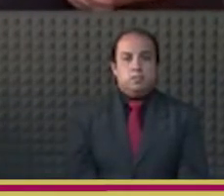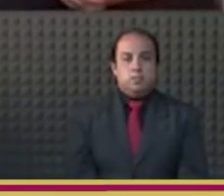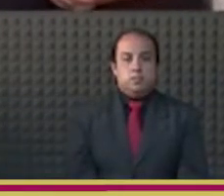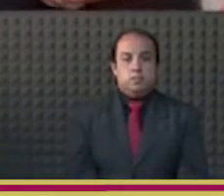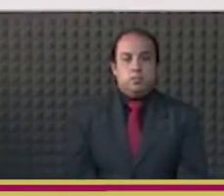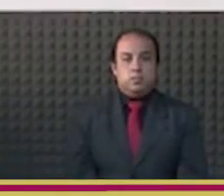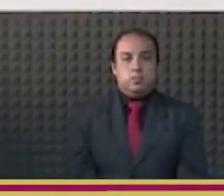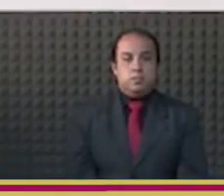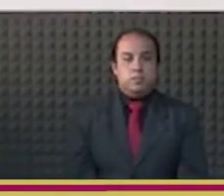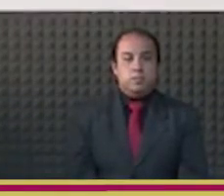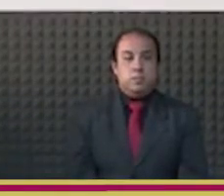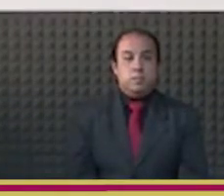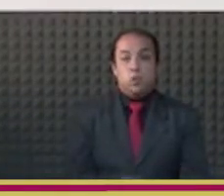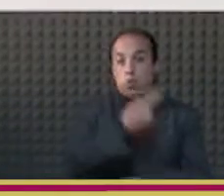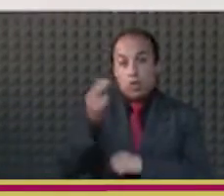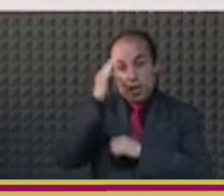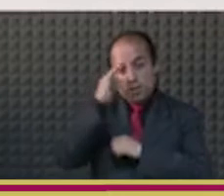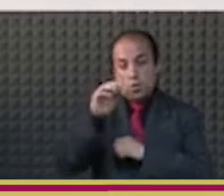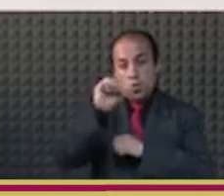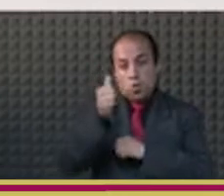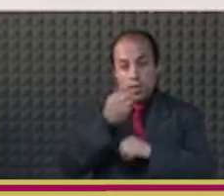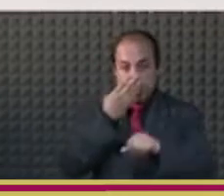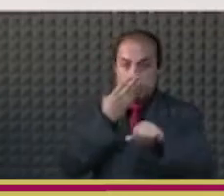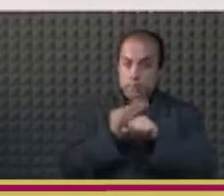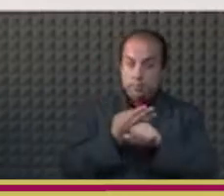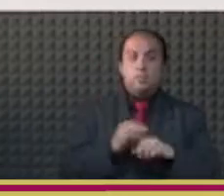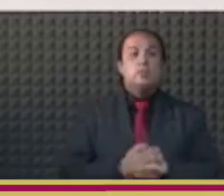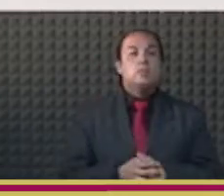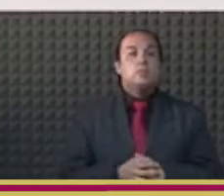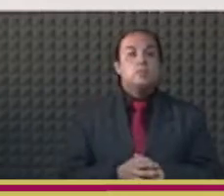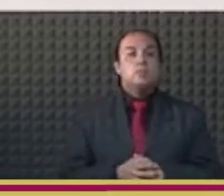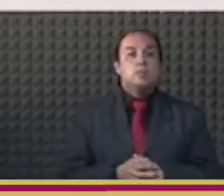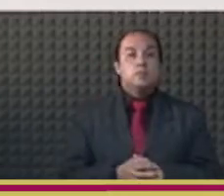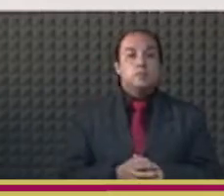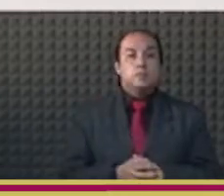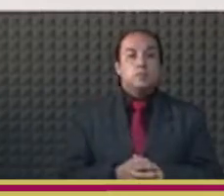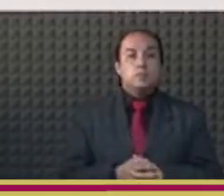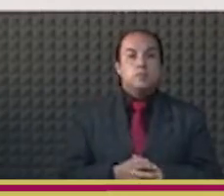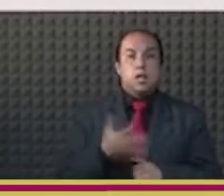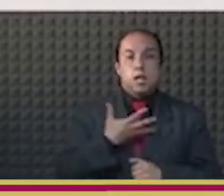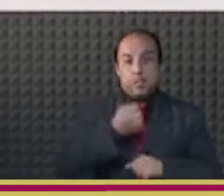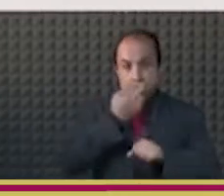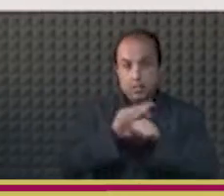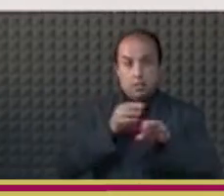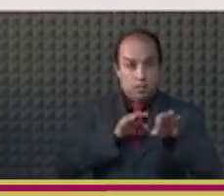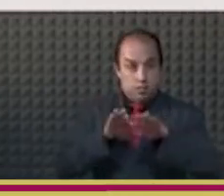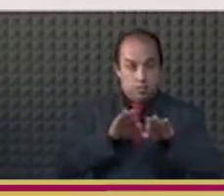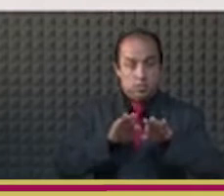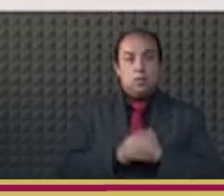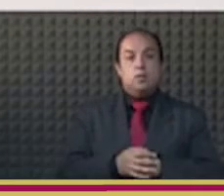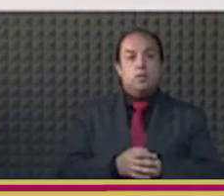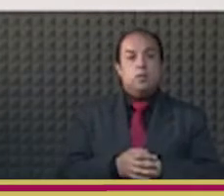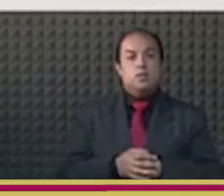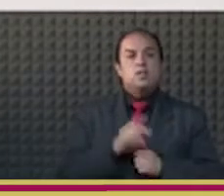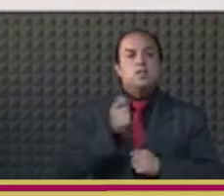Bien, y como ustedes saben, otra de las responsabilidades que están a cargo de la Secretaría de Trabajo y Previsión Social es